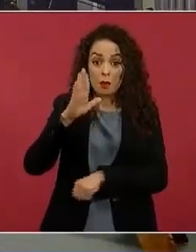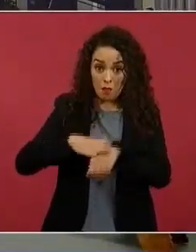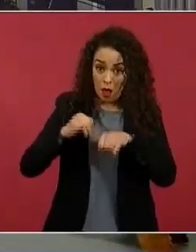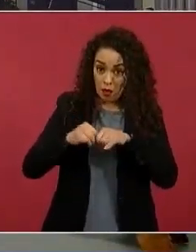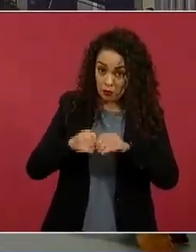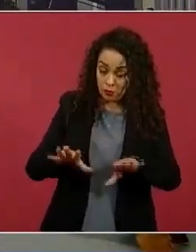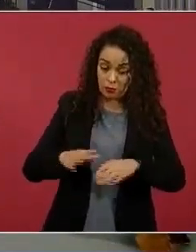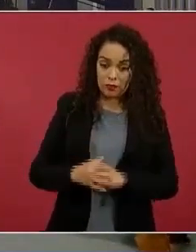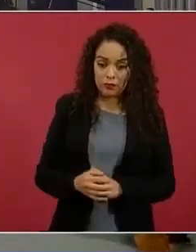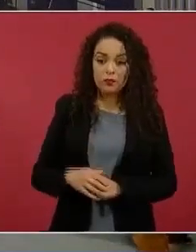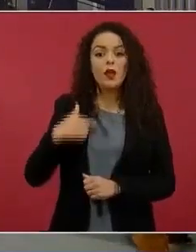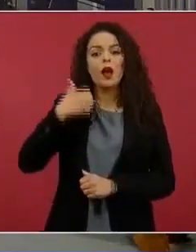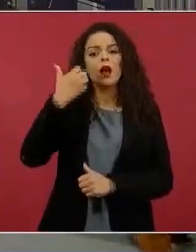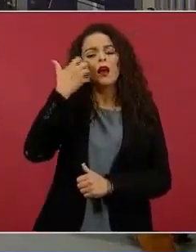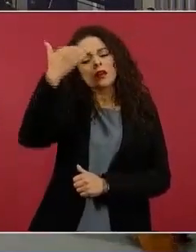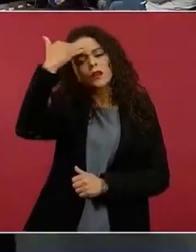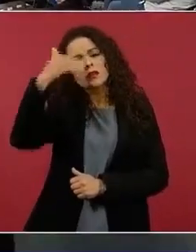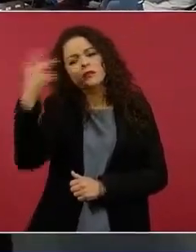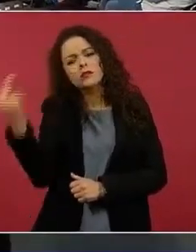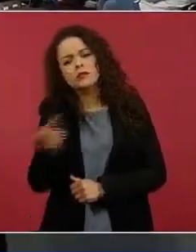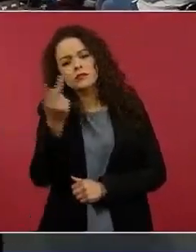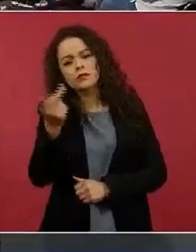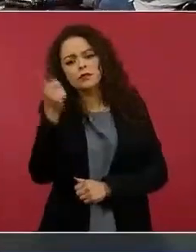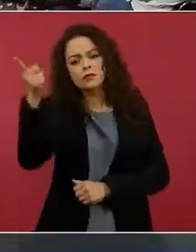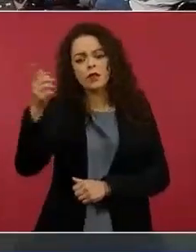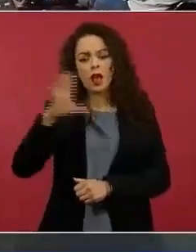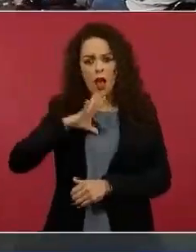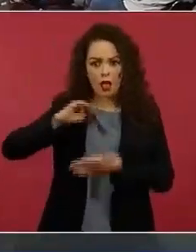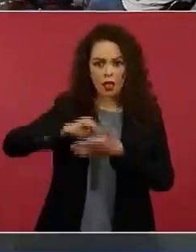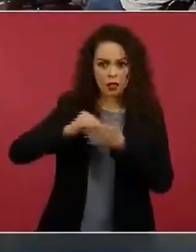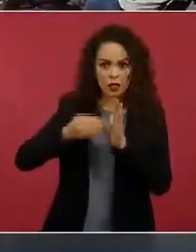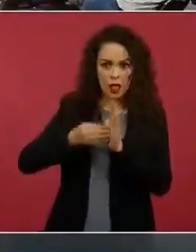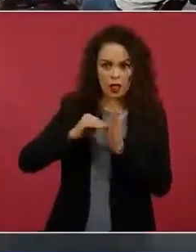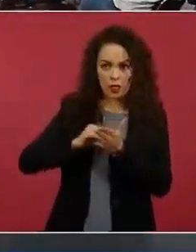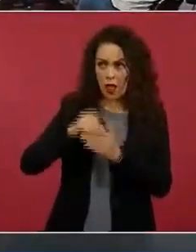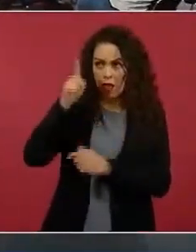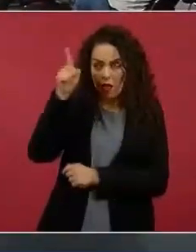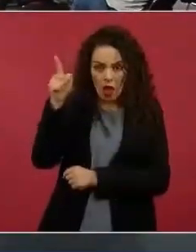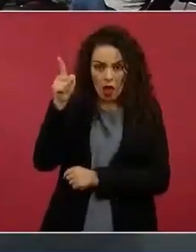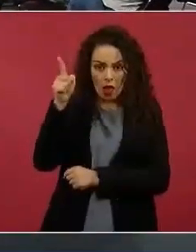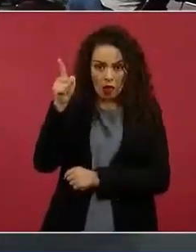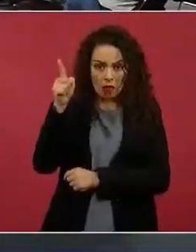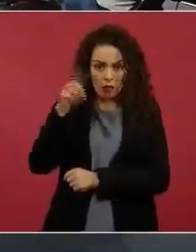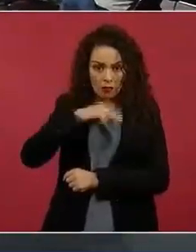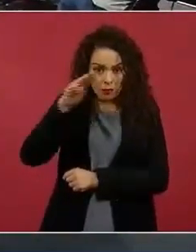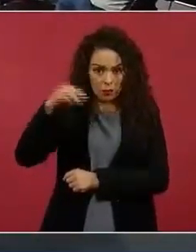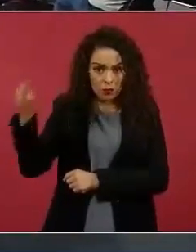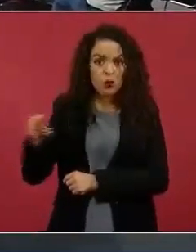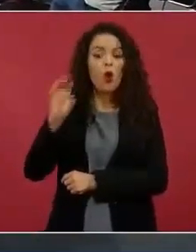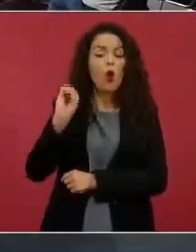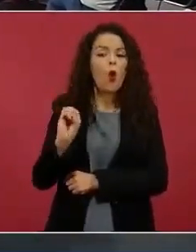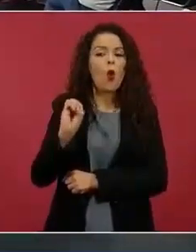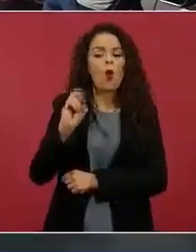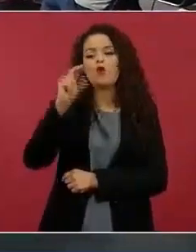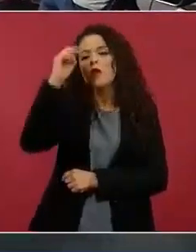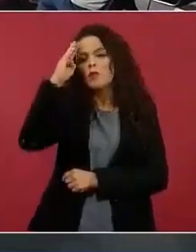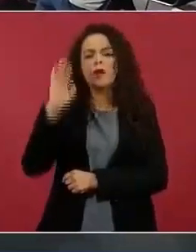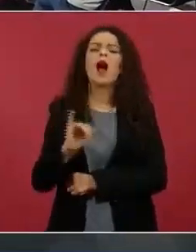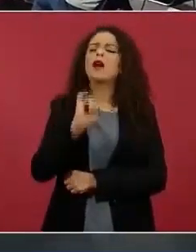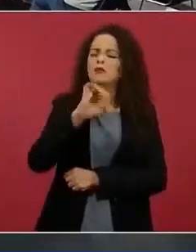hizo en Zacatecas para Michoacán o no se tiene contemplado? Sí, hay un trabajo especial. Incluso ya lo